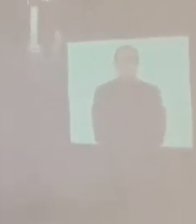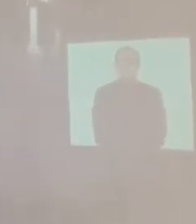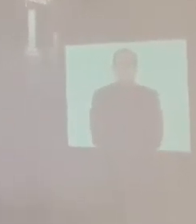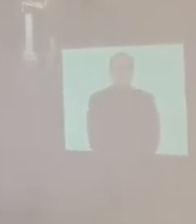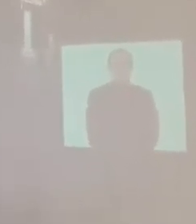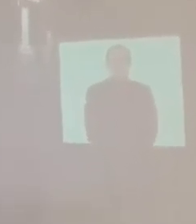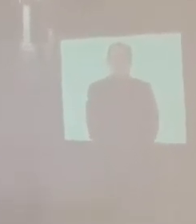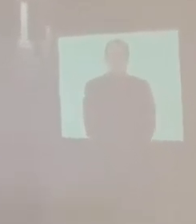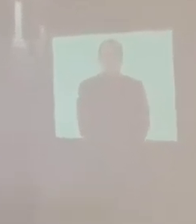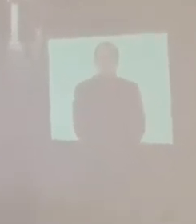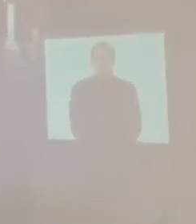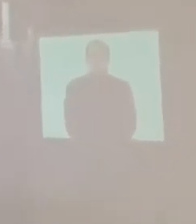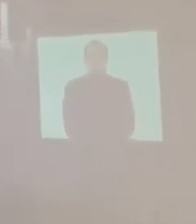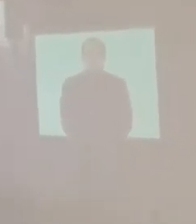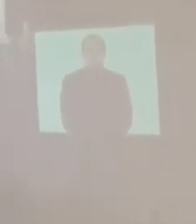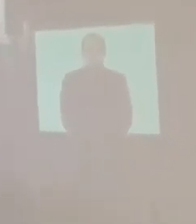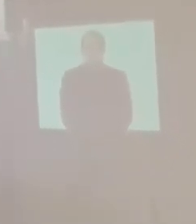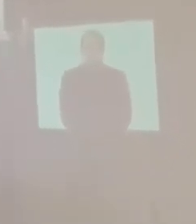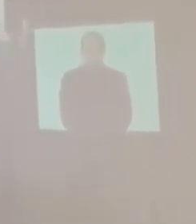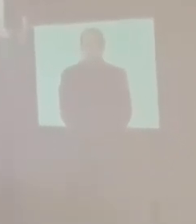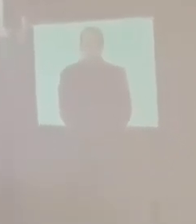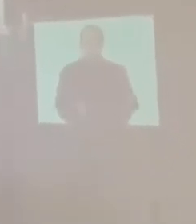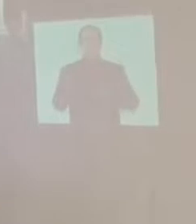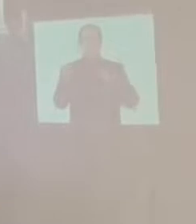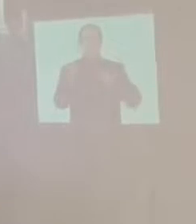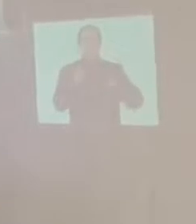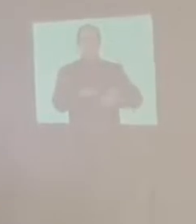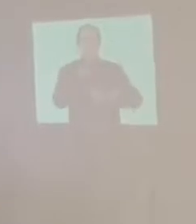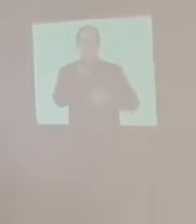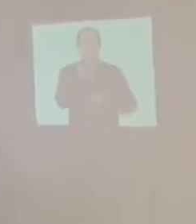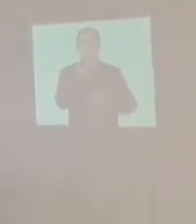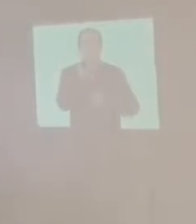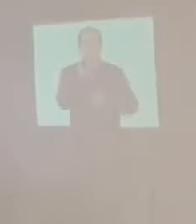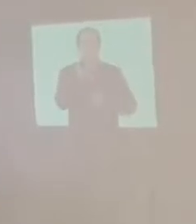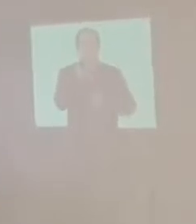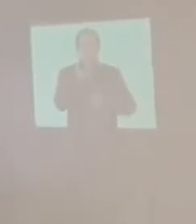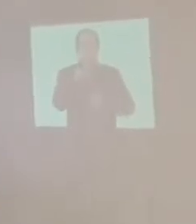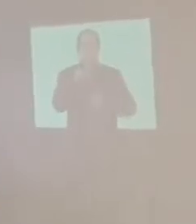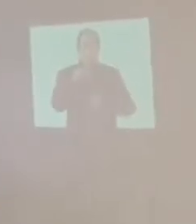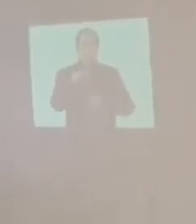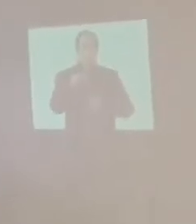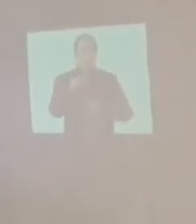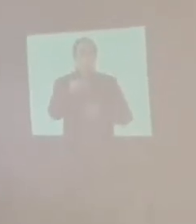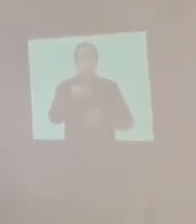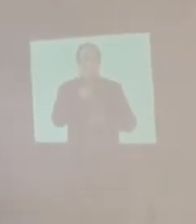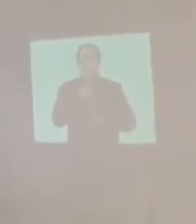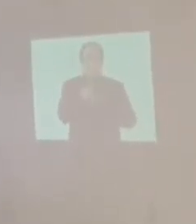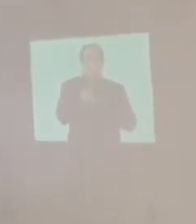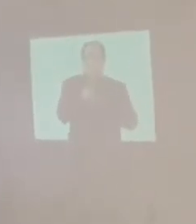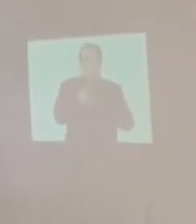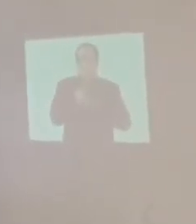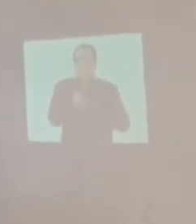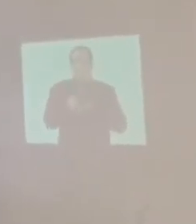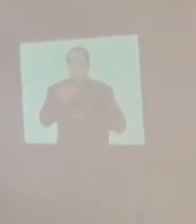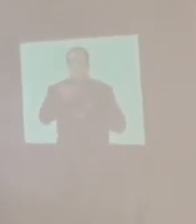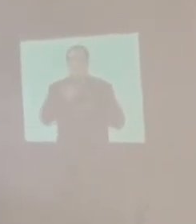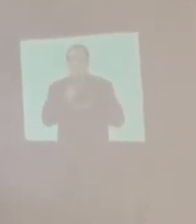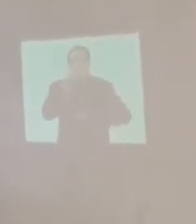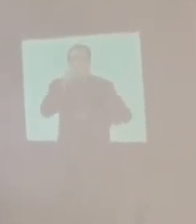No solo no perdimos ingresos, sino que a partir de esta acción los hemos incrementado